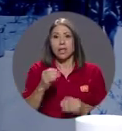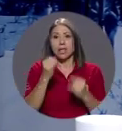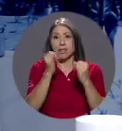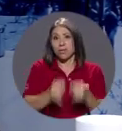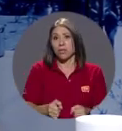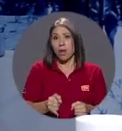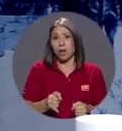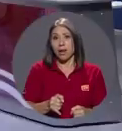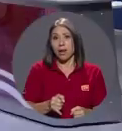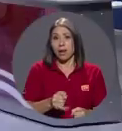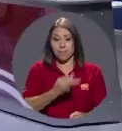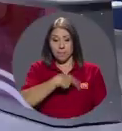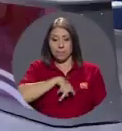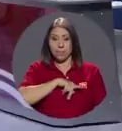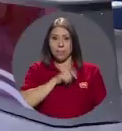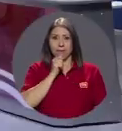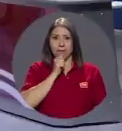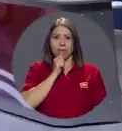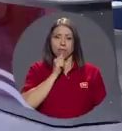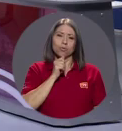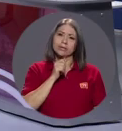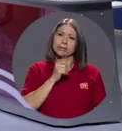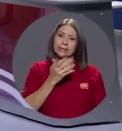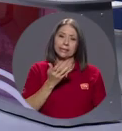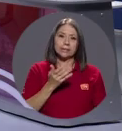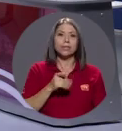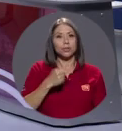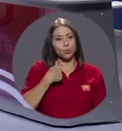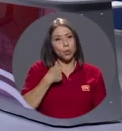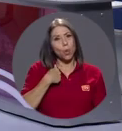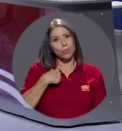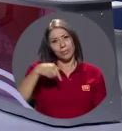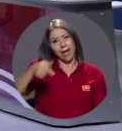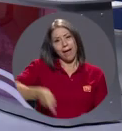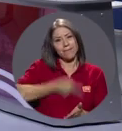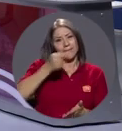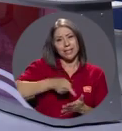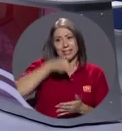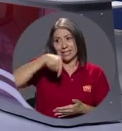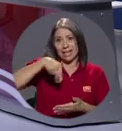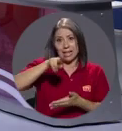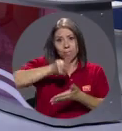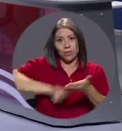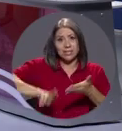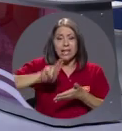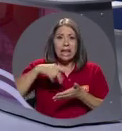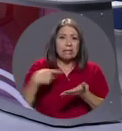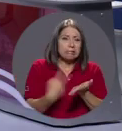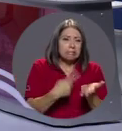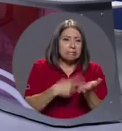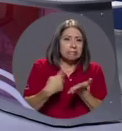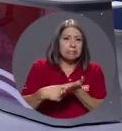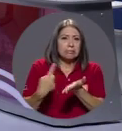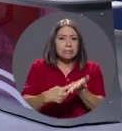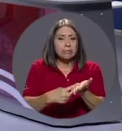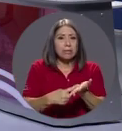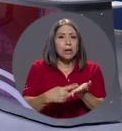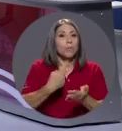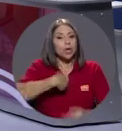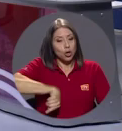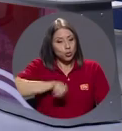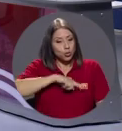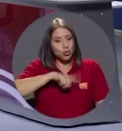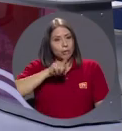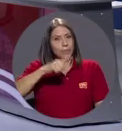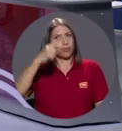individual, el transporte privado. Bueno, tenemos que meterle un poco y ahí yo en la universidad a veces he tenido discusiones porque